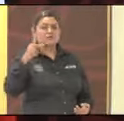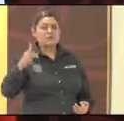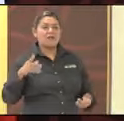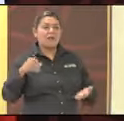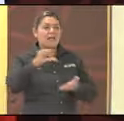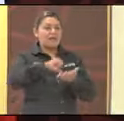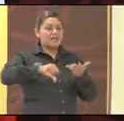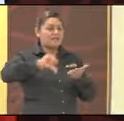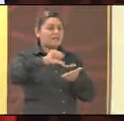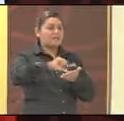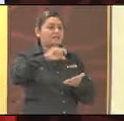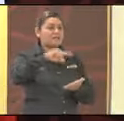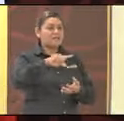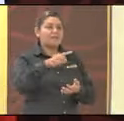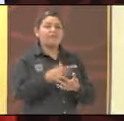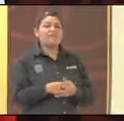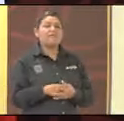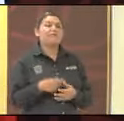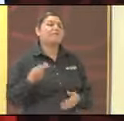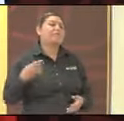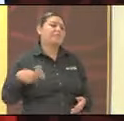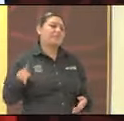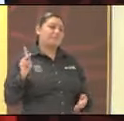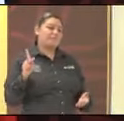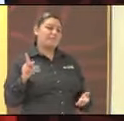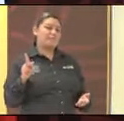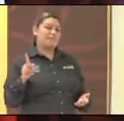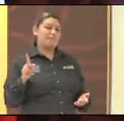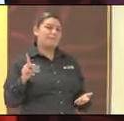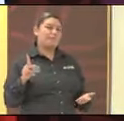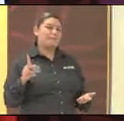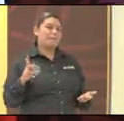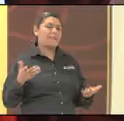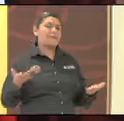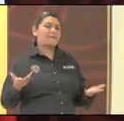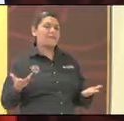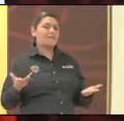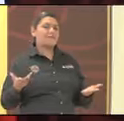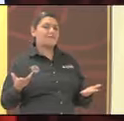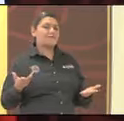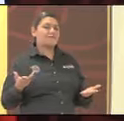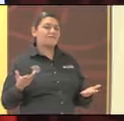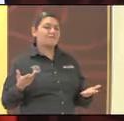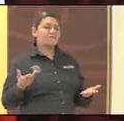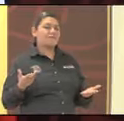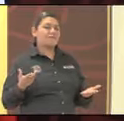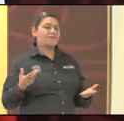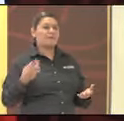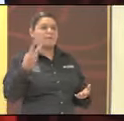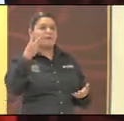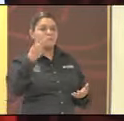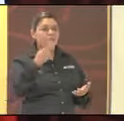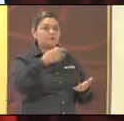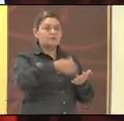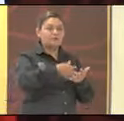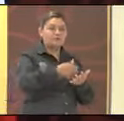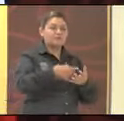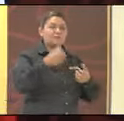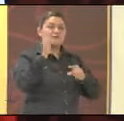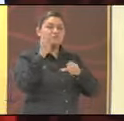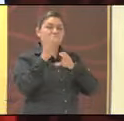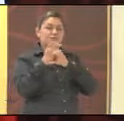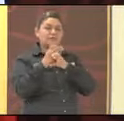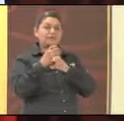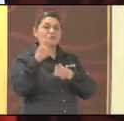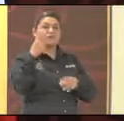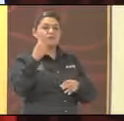de la ciudad? Pero además de eso, una motoconformadora, 2 retroexcavadoras, una